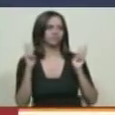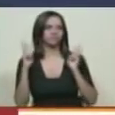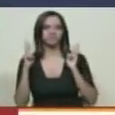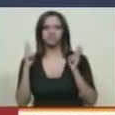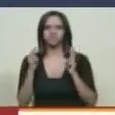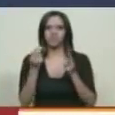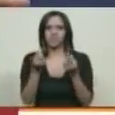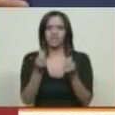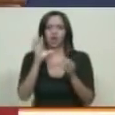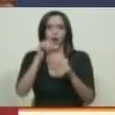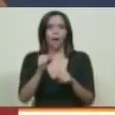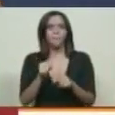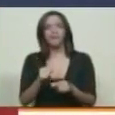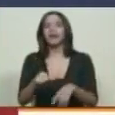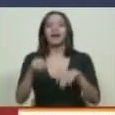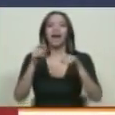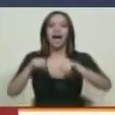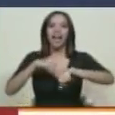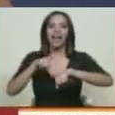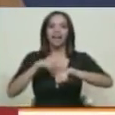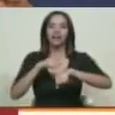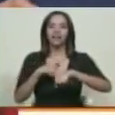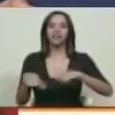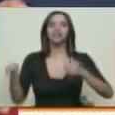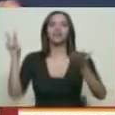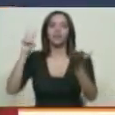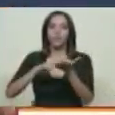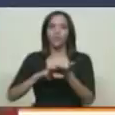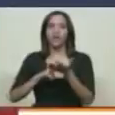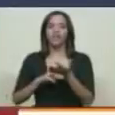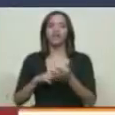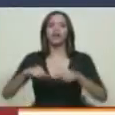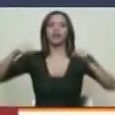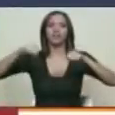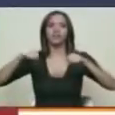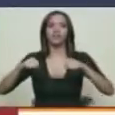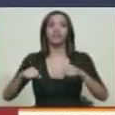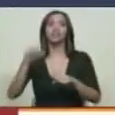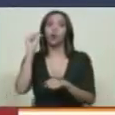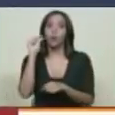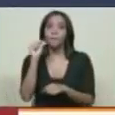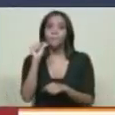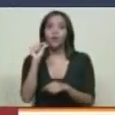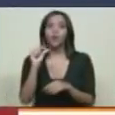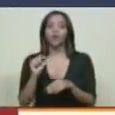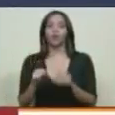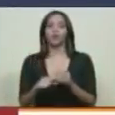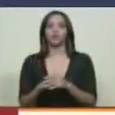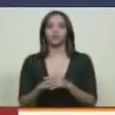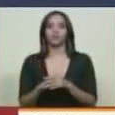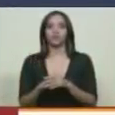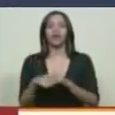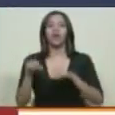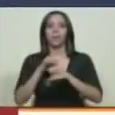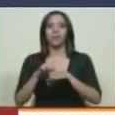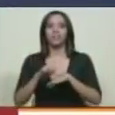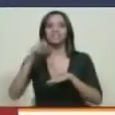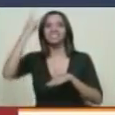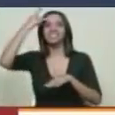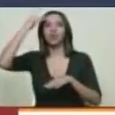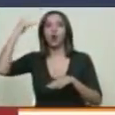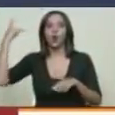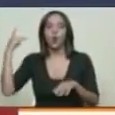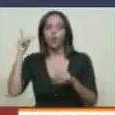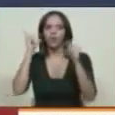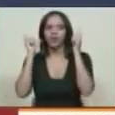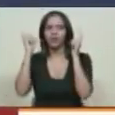del supermercado, o sea, a la media hora, lo vuelve a ver que entra al supermercado. Entonces es parte de una operación psicológica, una parte de una